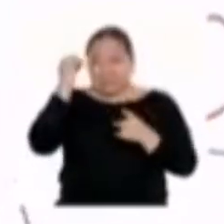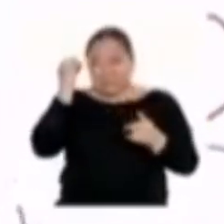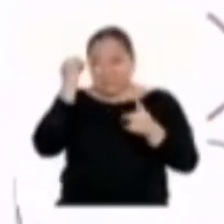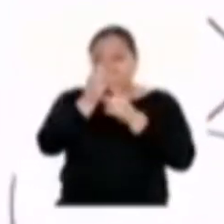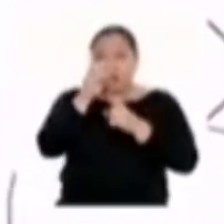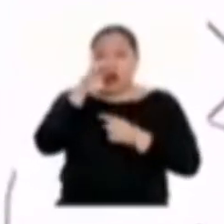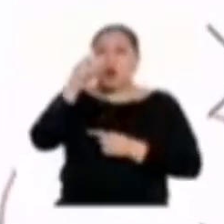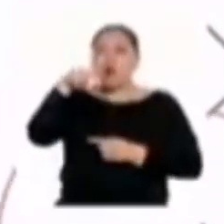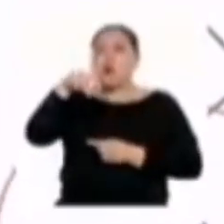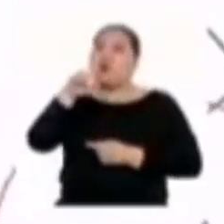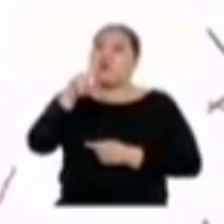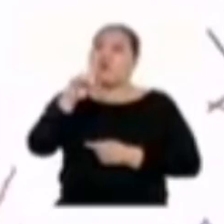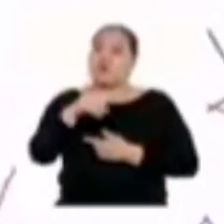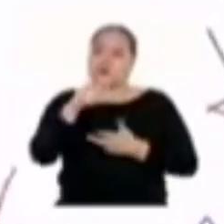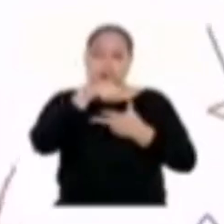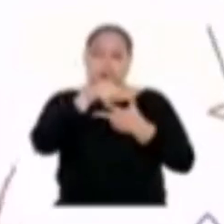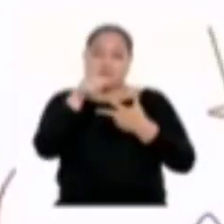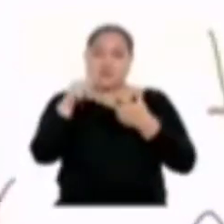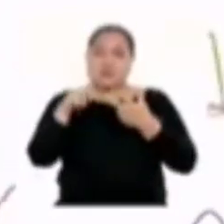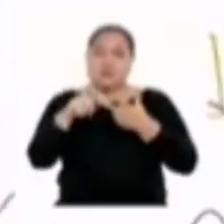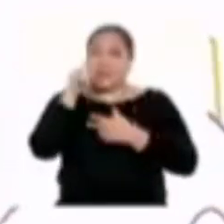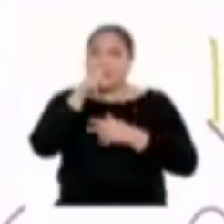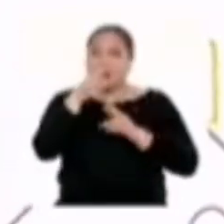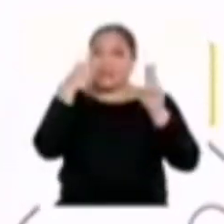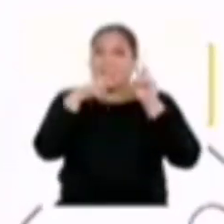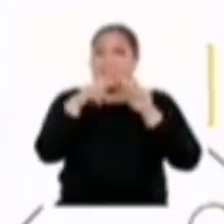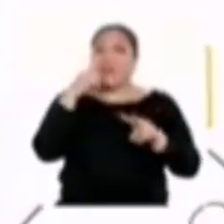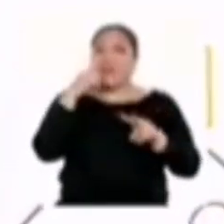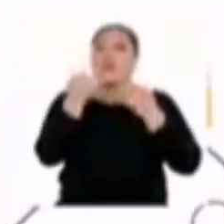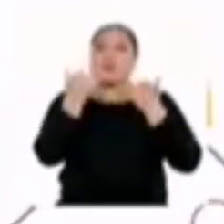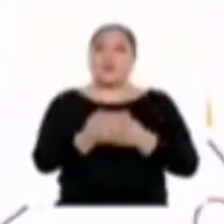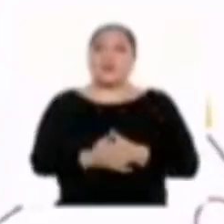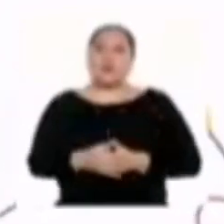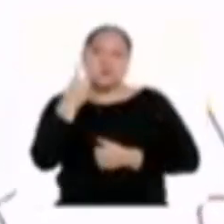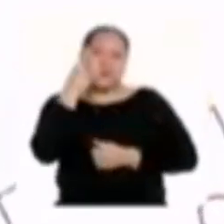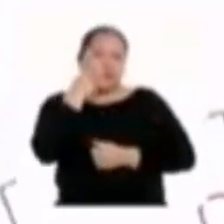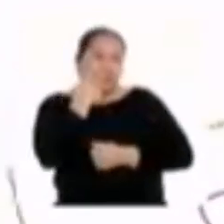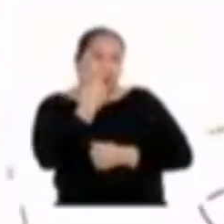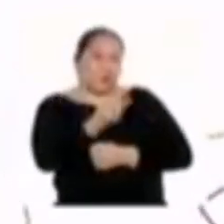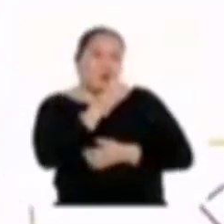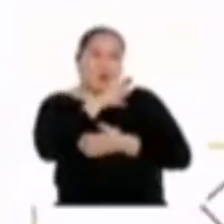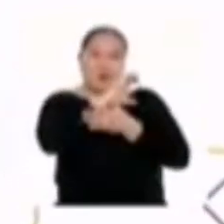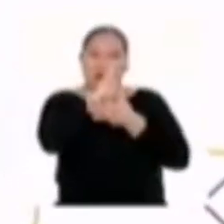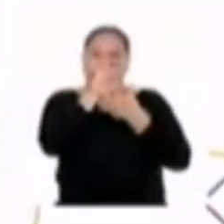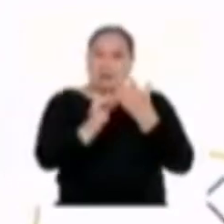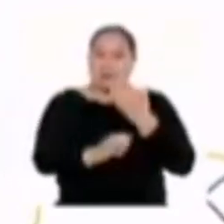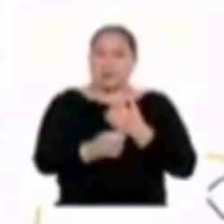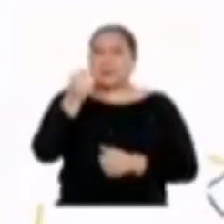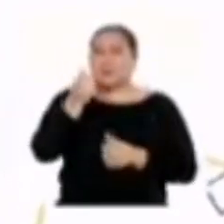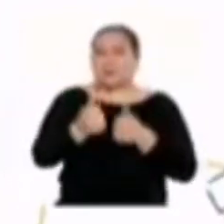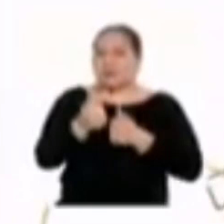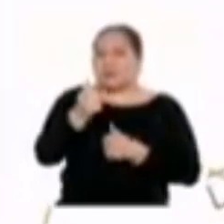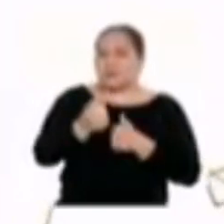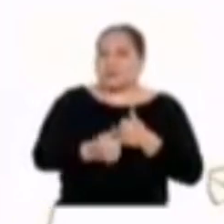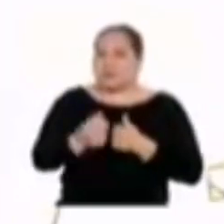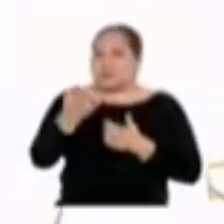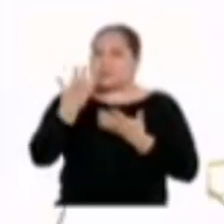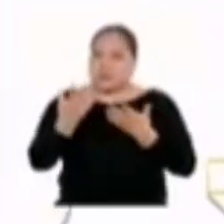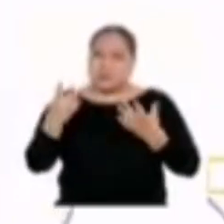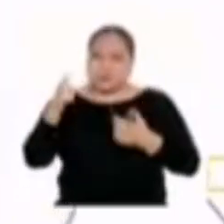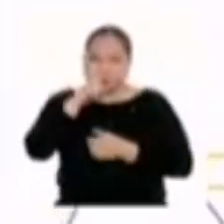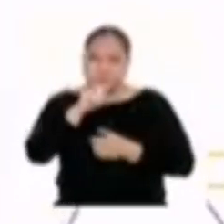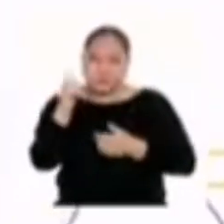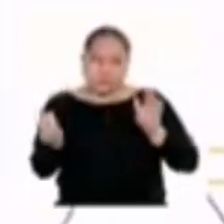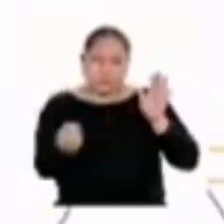es justamente lo que repasaremos ahora. Conoceremos sus características y los criterios que debemos tener